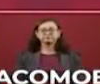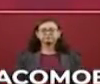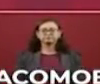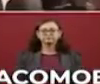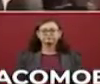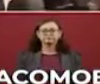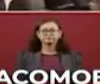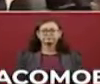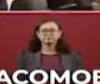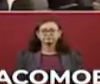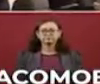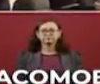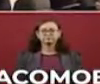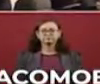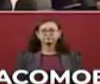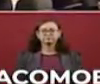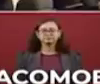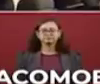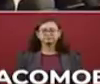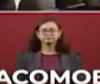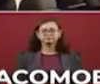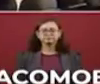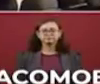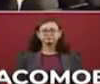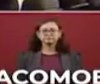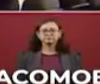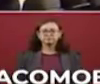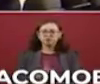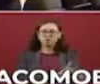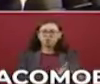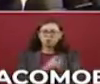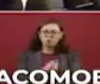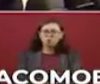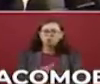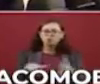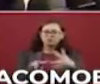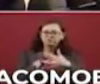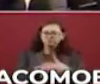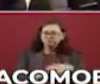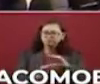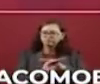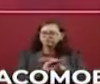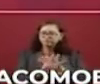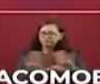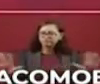el periódico o la revista Proceso decía, miren, ahí estamos nosotras,